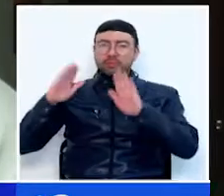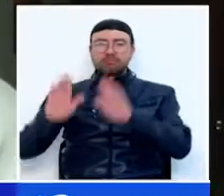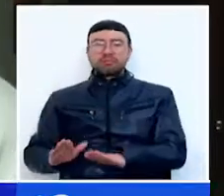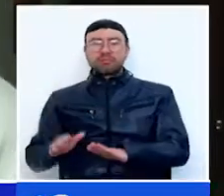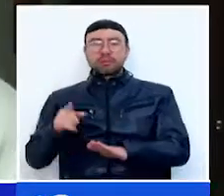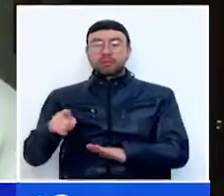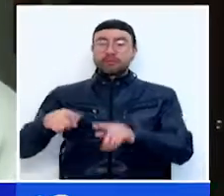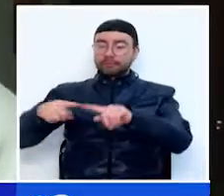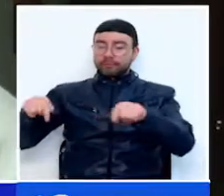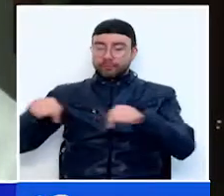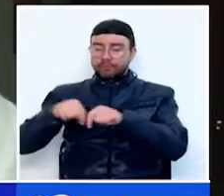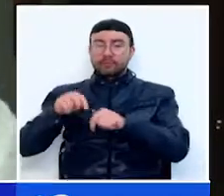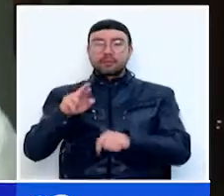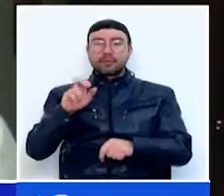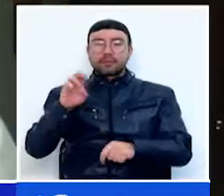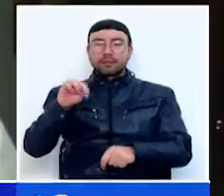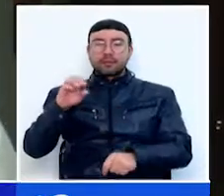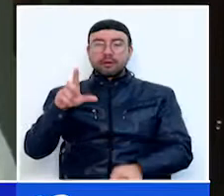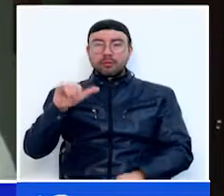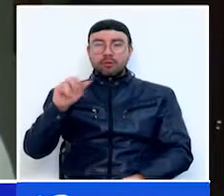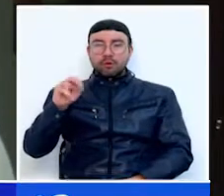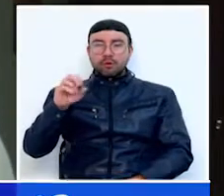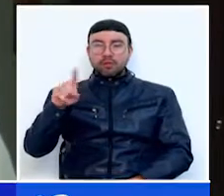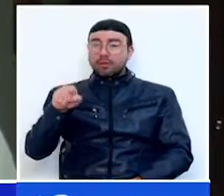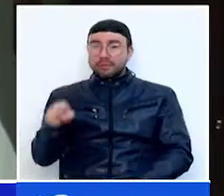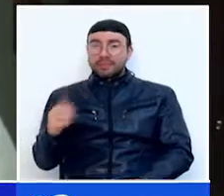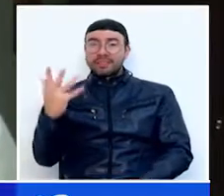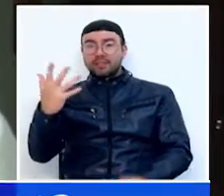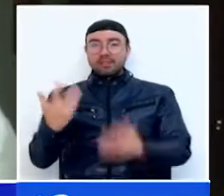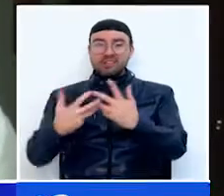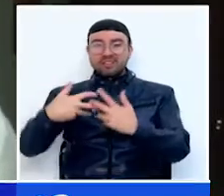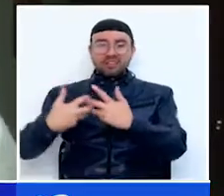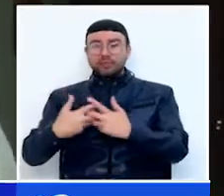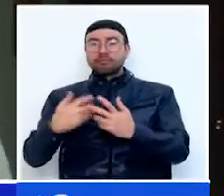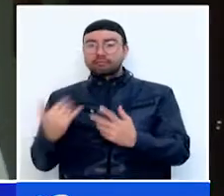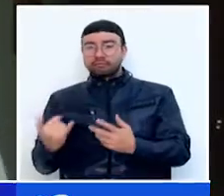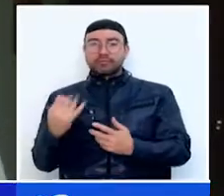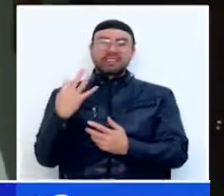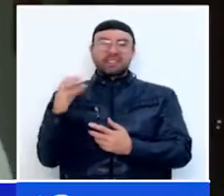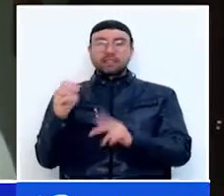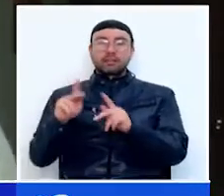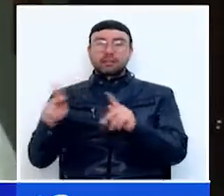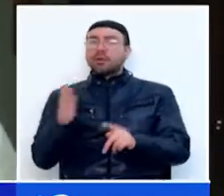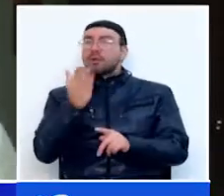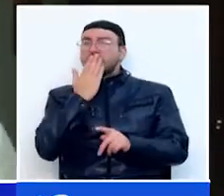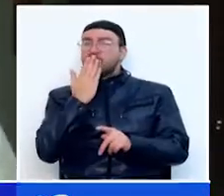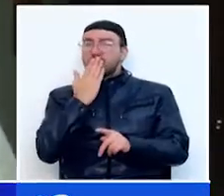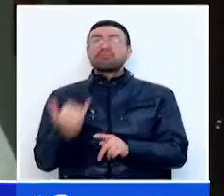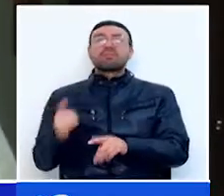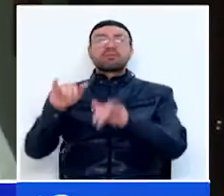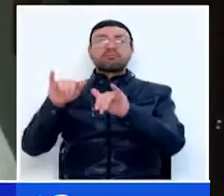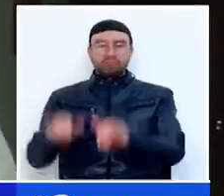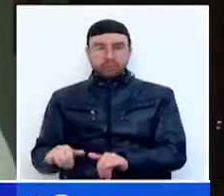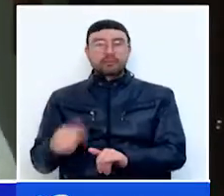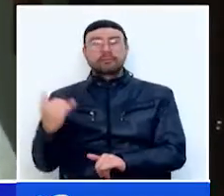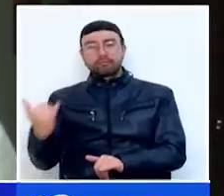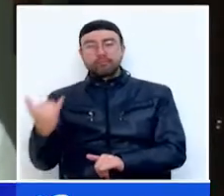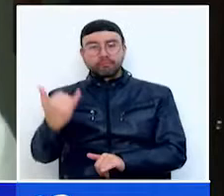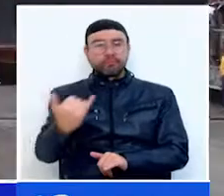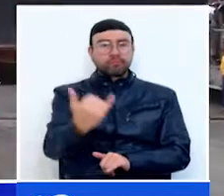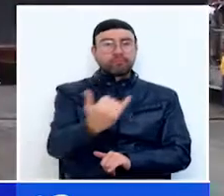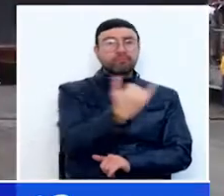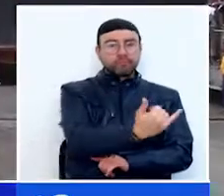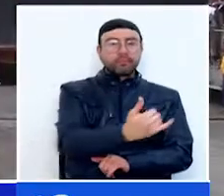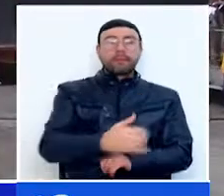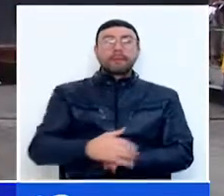Remolinos, donde se tiene la presencia de 5 camiones, 30 integrantes indígenas también que están acompañando esta